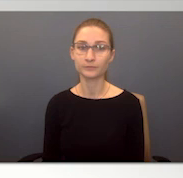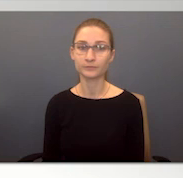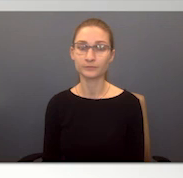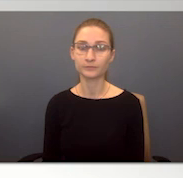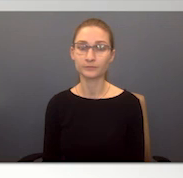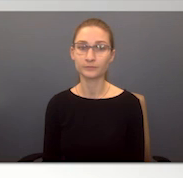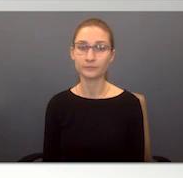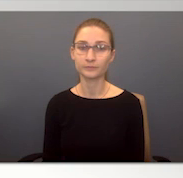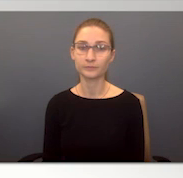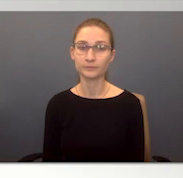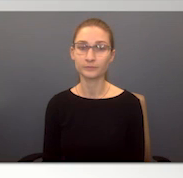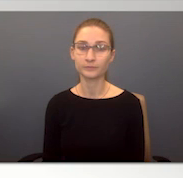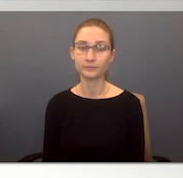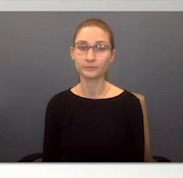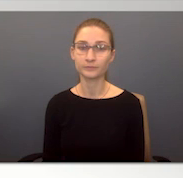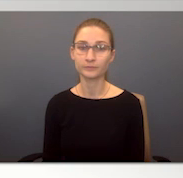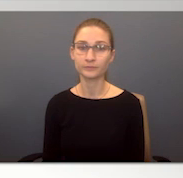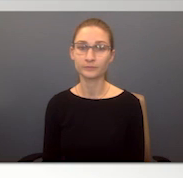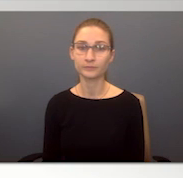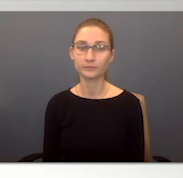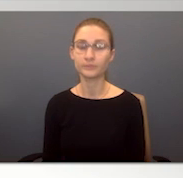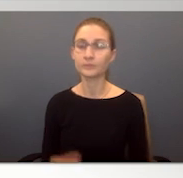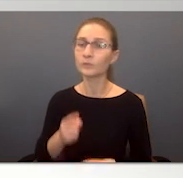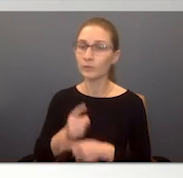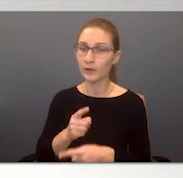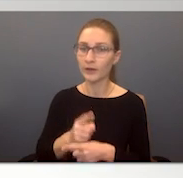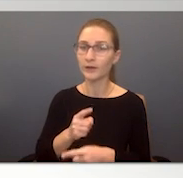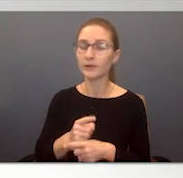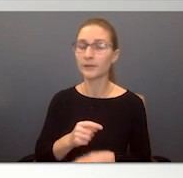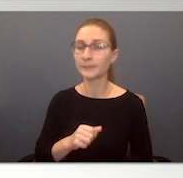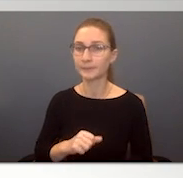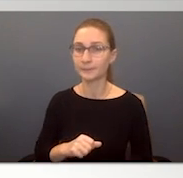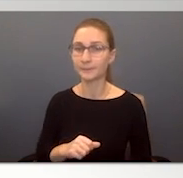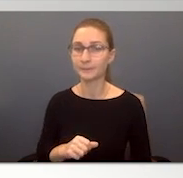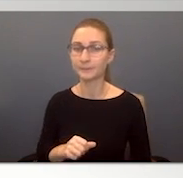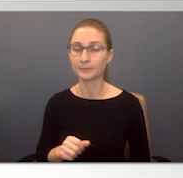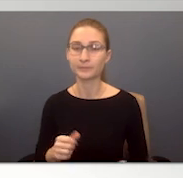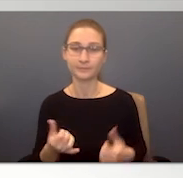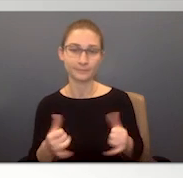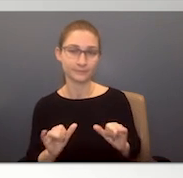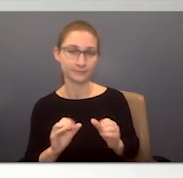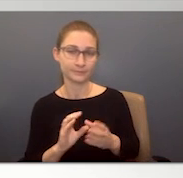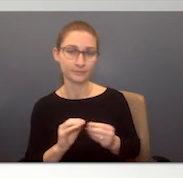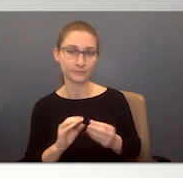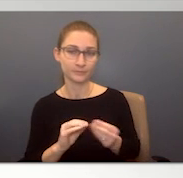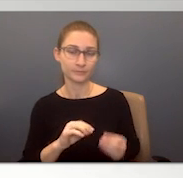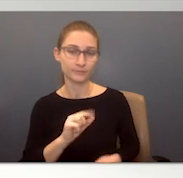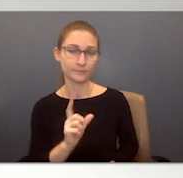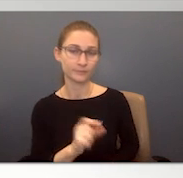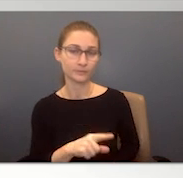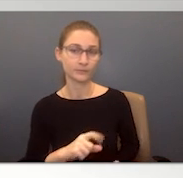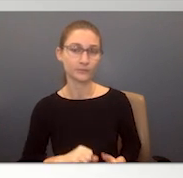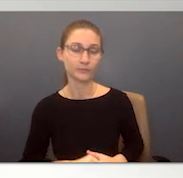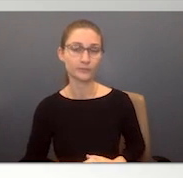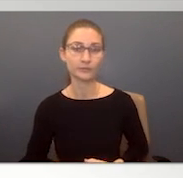fácil porque le daba mucho miedo, no le gustaba la oscuridad, el calor, Right. pero sobrevivimos